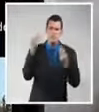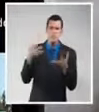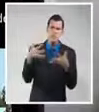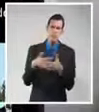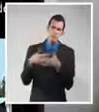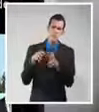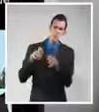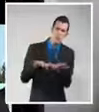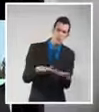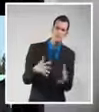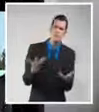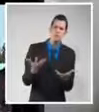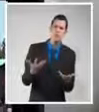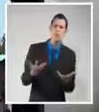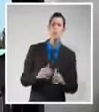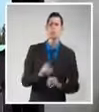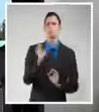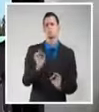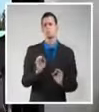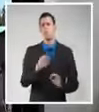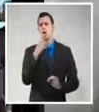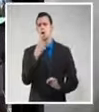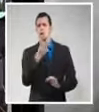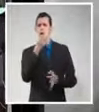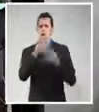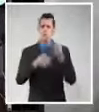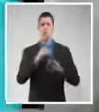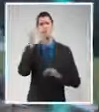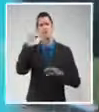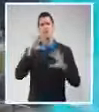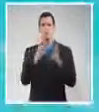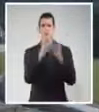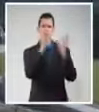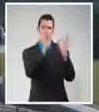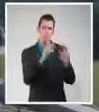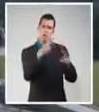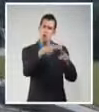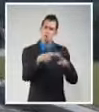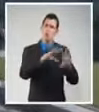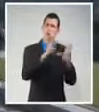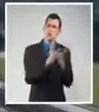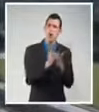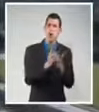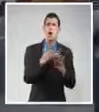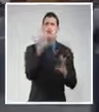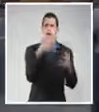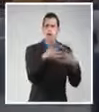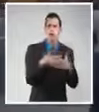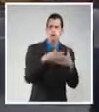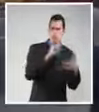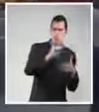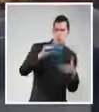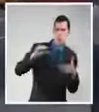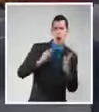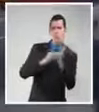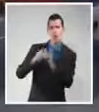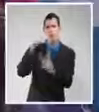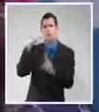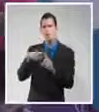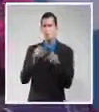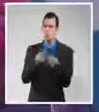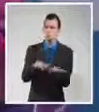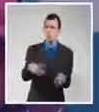fondos millonarios y la utilización de agentes internos. Ante el nuevo intento de articular un golpe